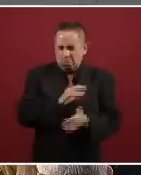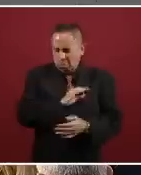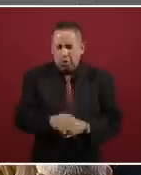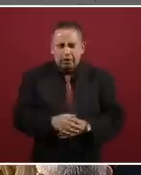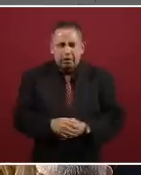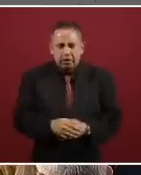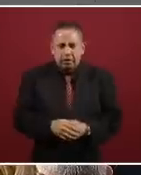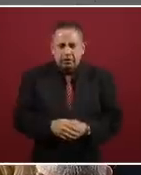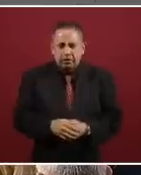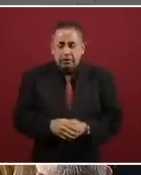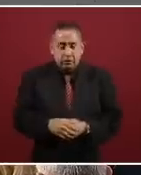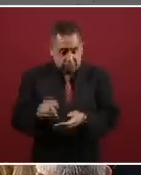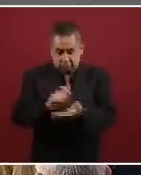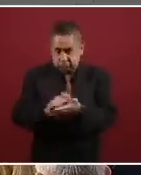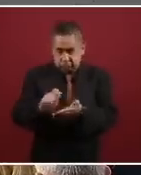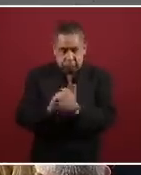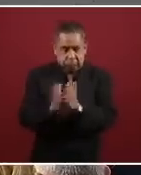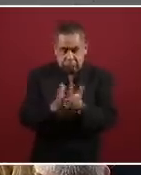Pero está escrito.